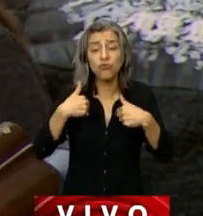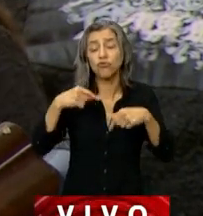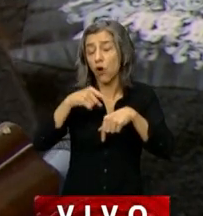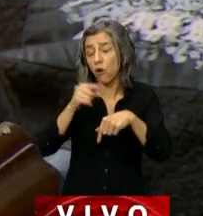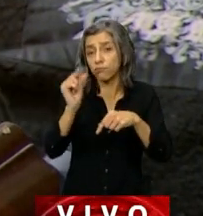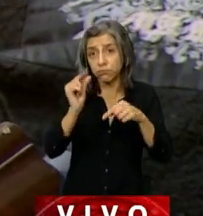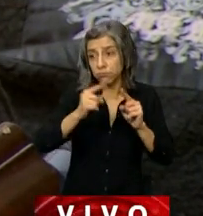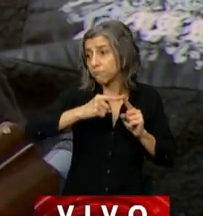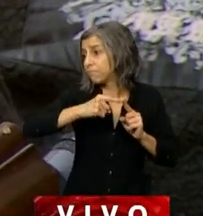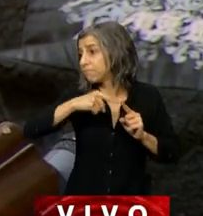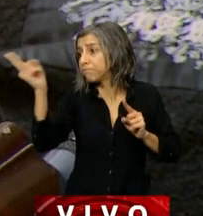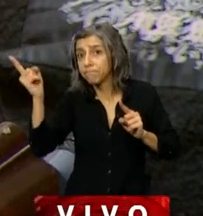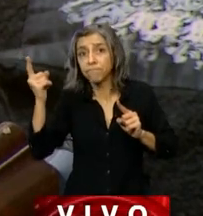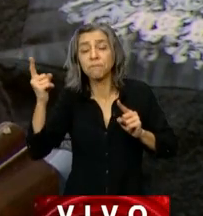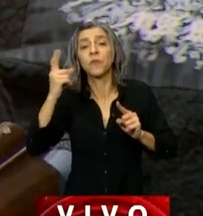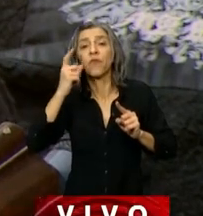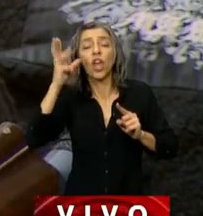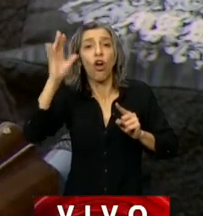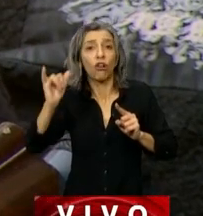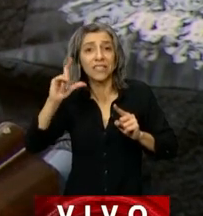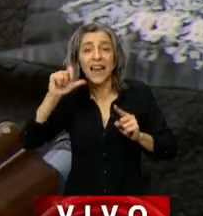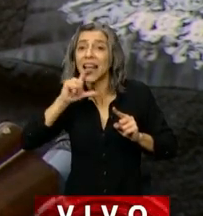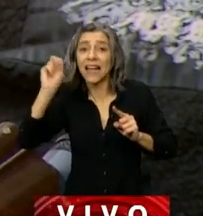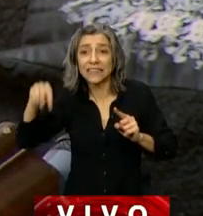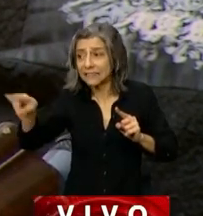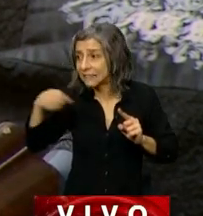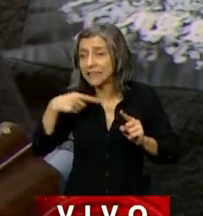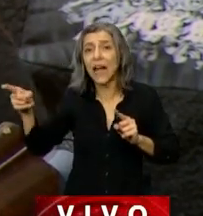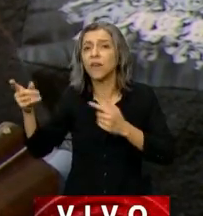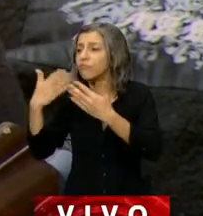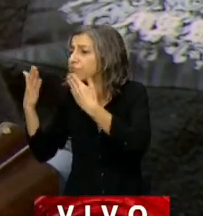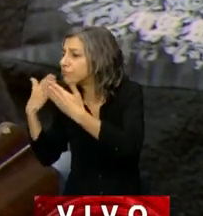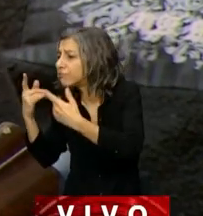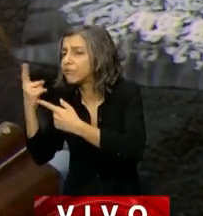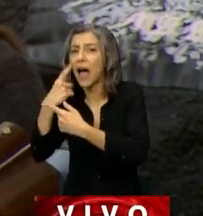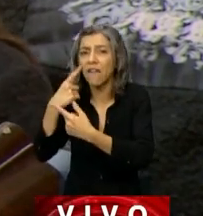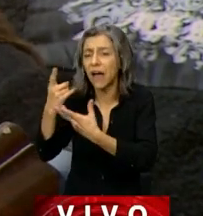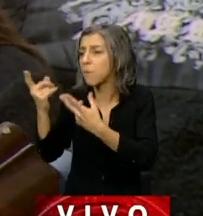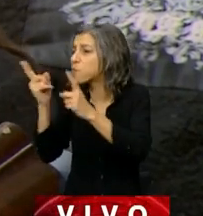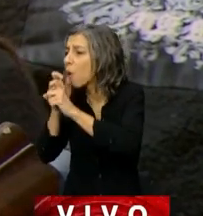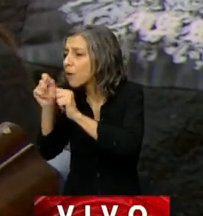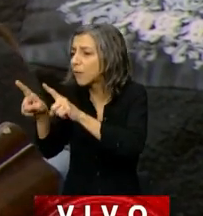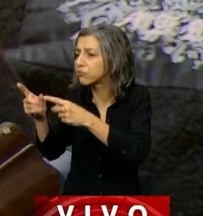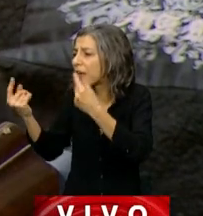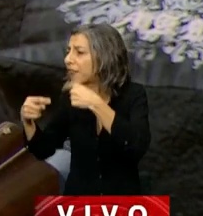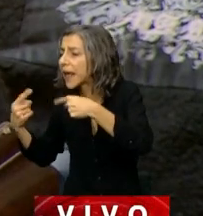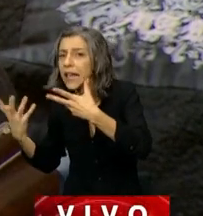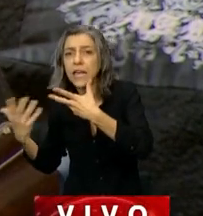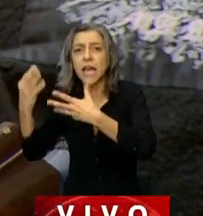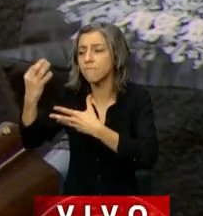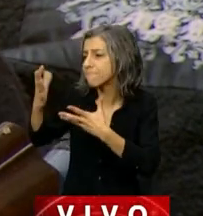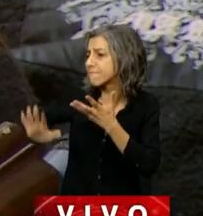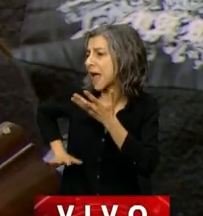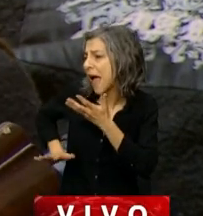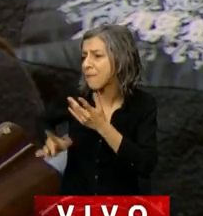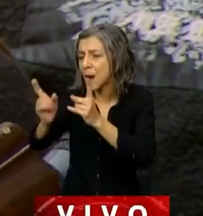a intercambiar con 7.000 trabajadoras y trabajadores desocupados, analizar el problema del hambre,